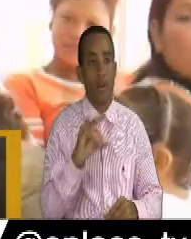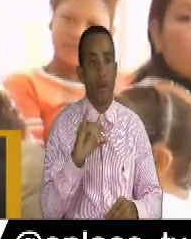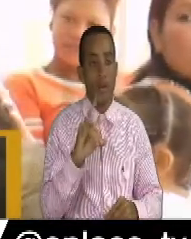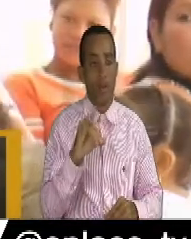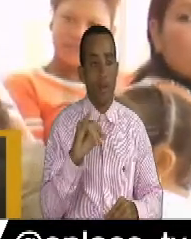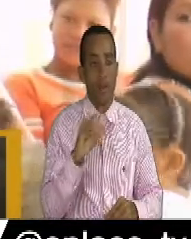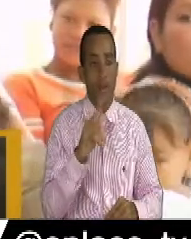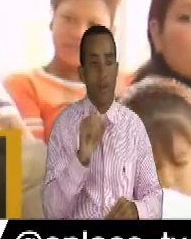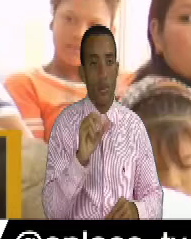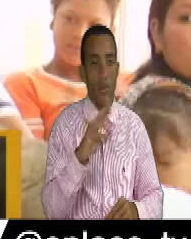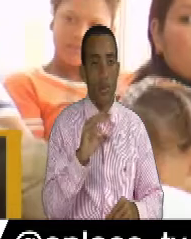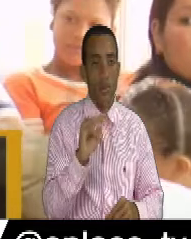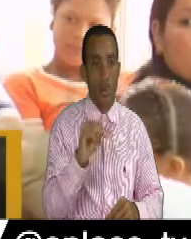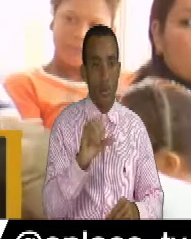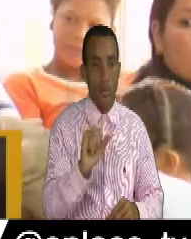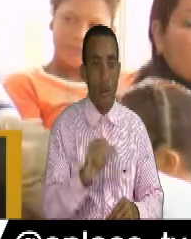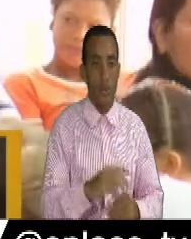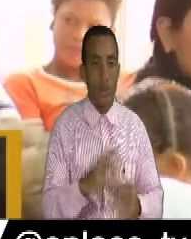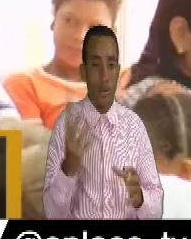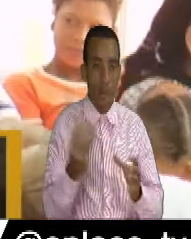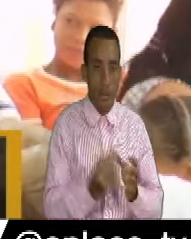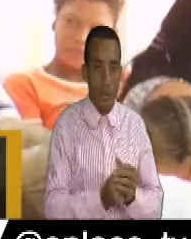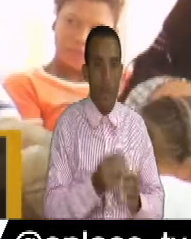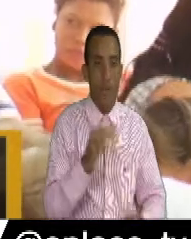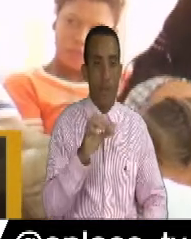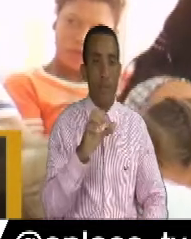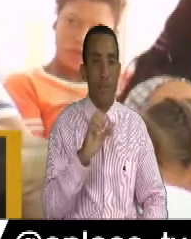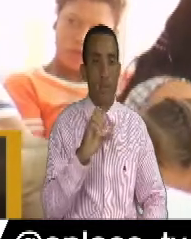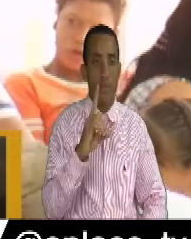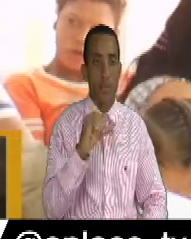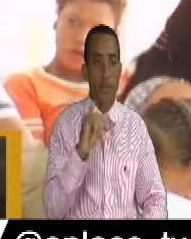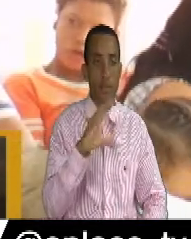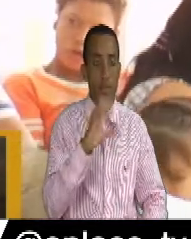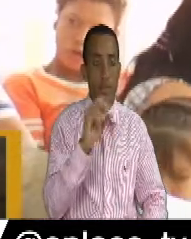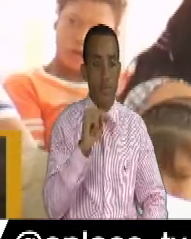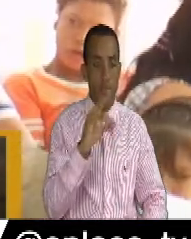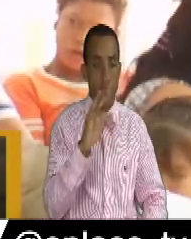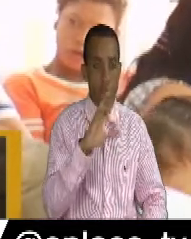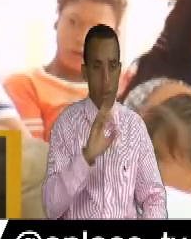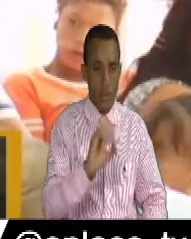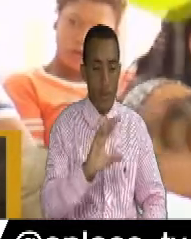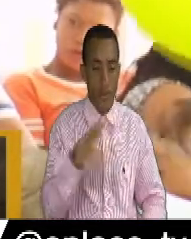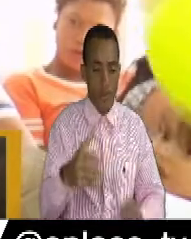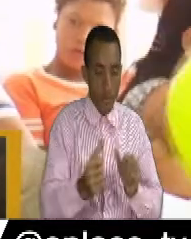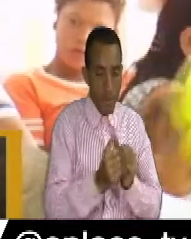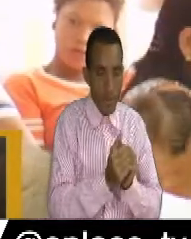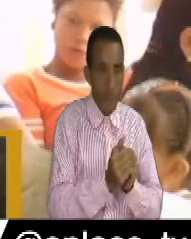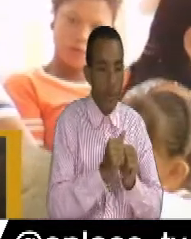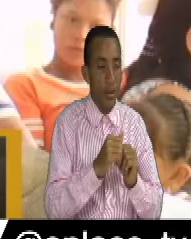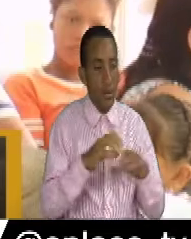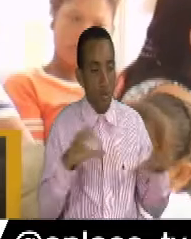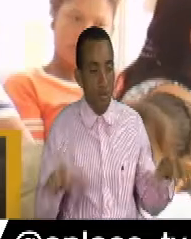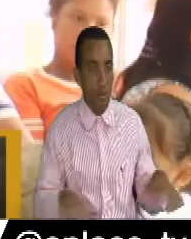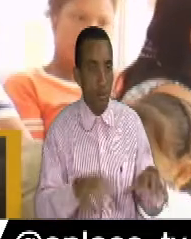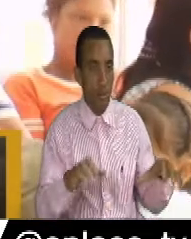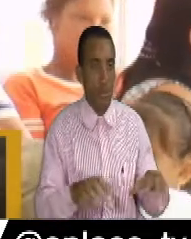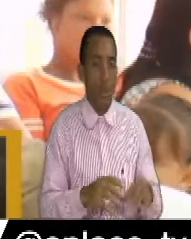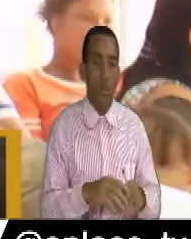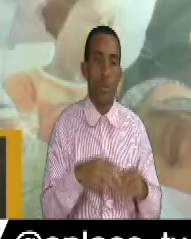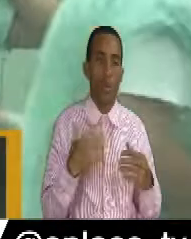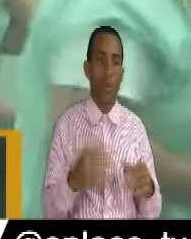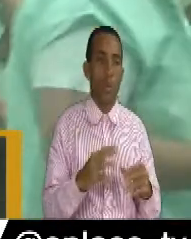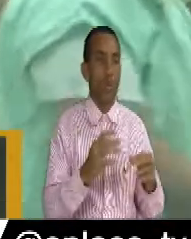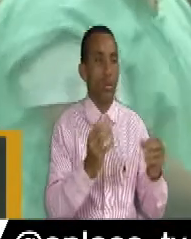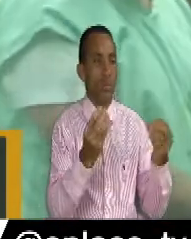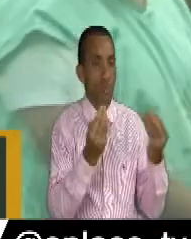que se ha pegado, Pedicentro, etcétera, que han estado también acompañando la jornada y la respuesta ha sido